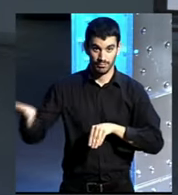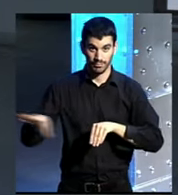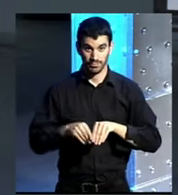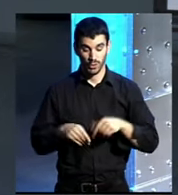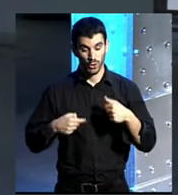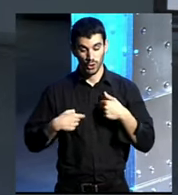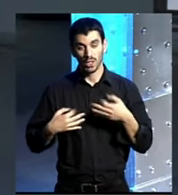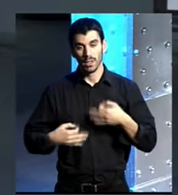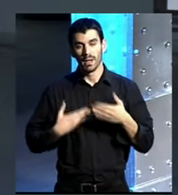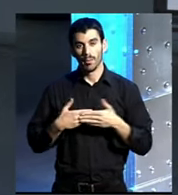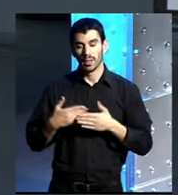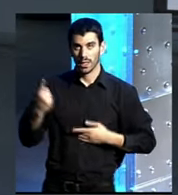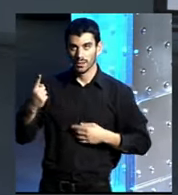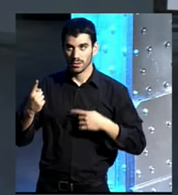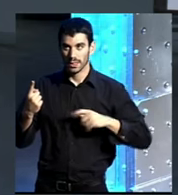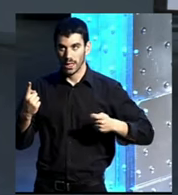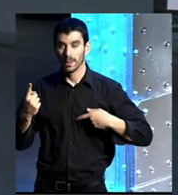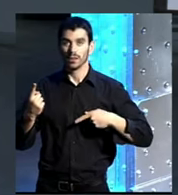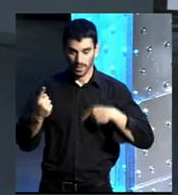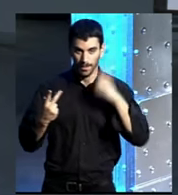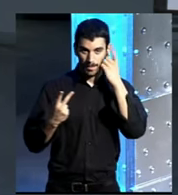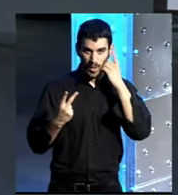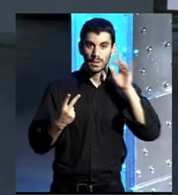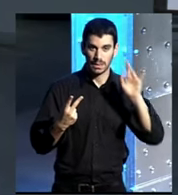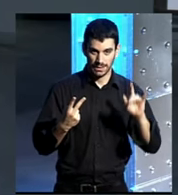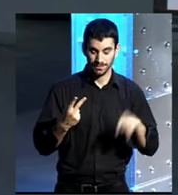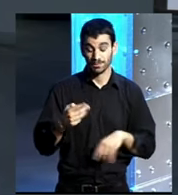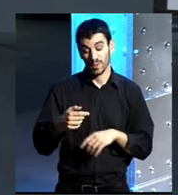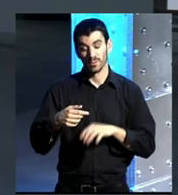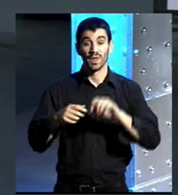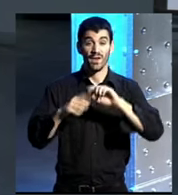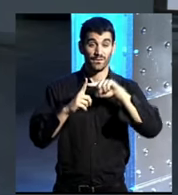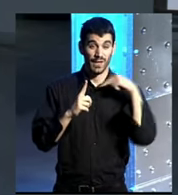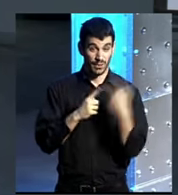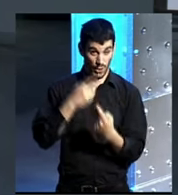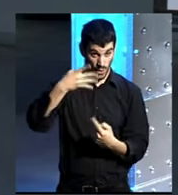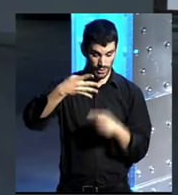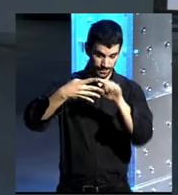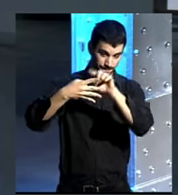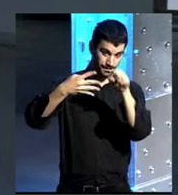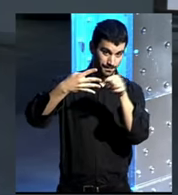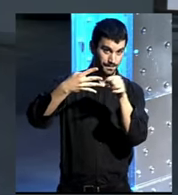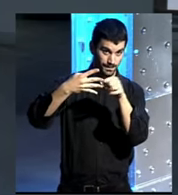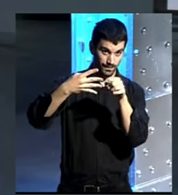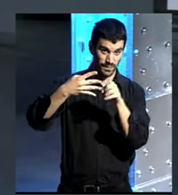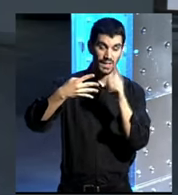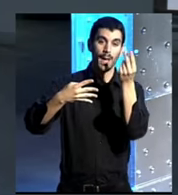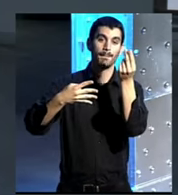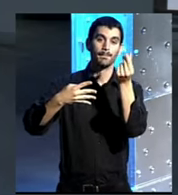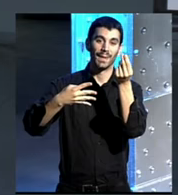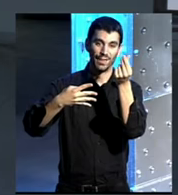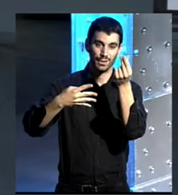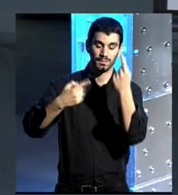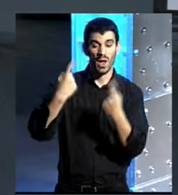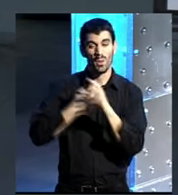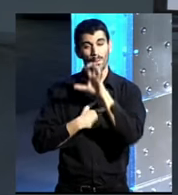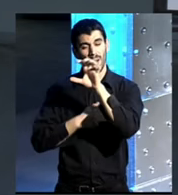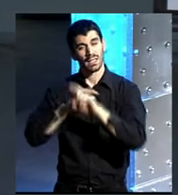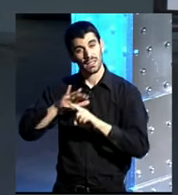en casa. Otro factor es el precio, que aunque todavía es un reto en los países en vías de desarrollo, están